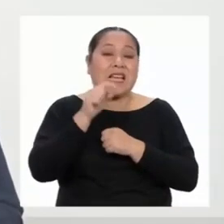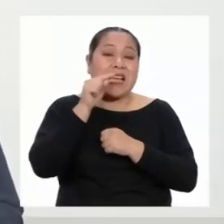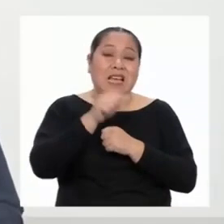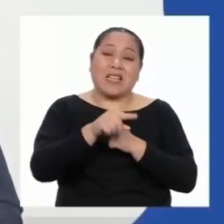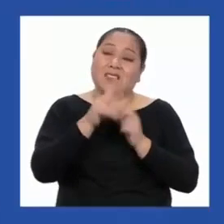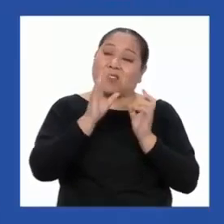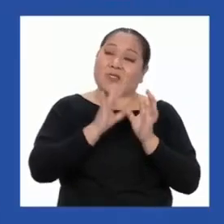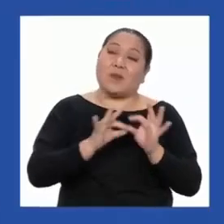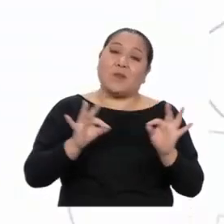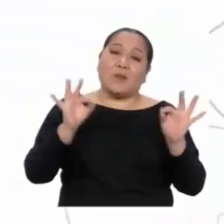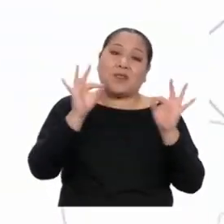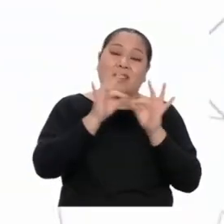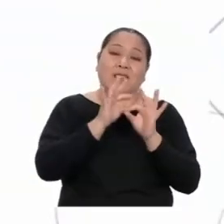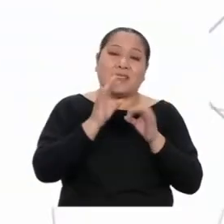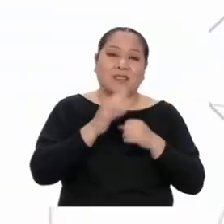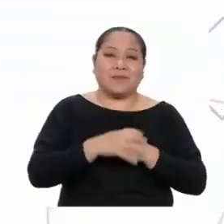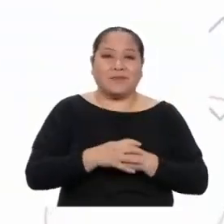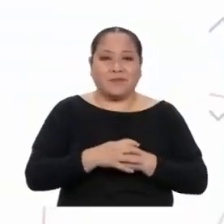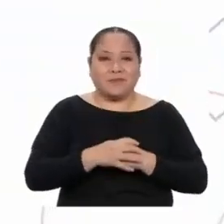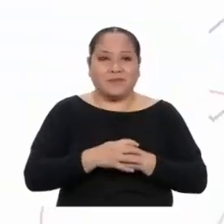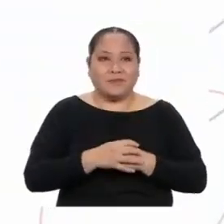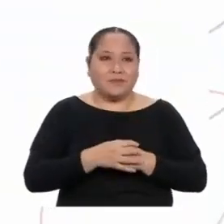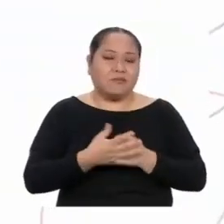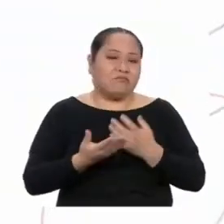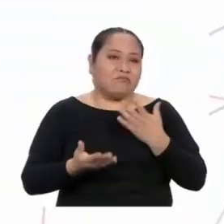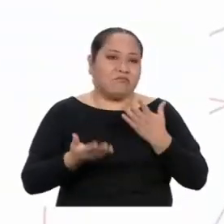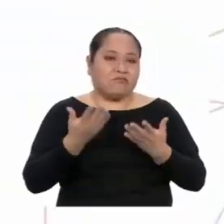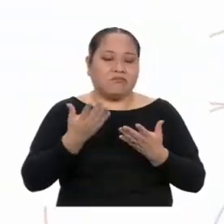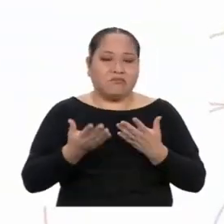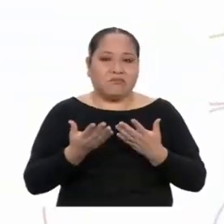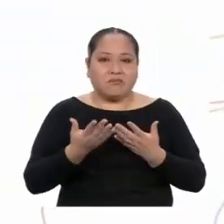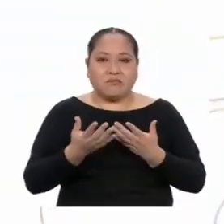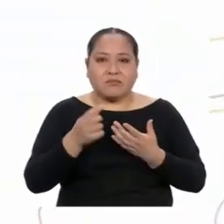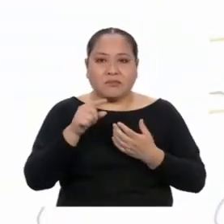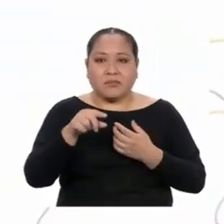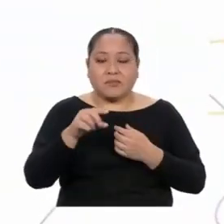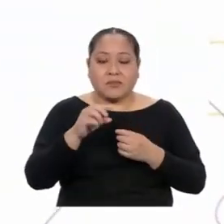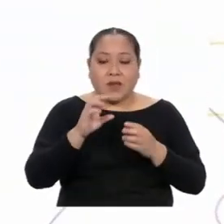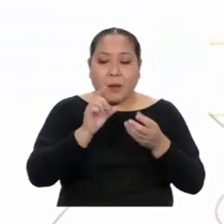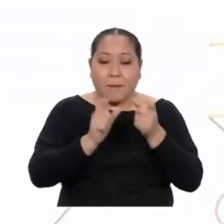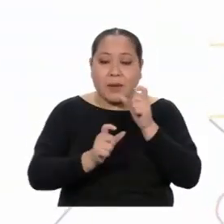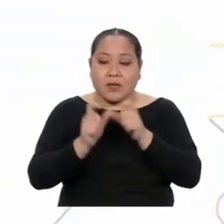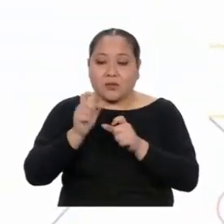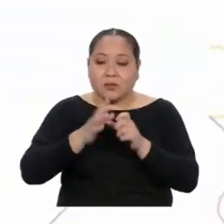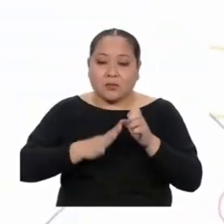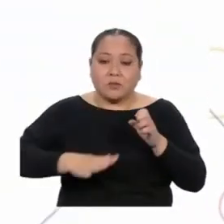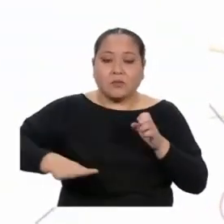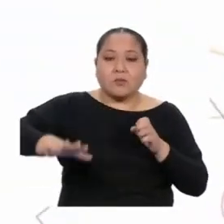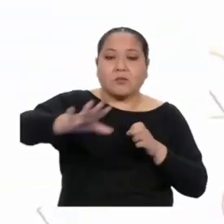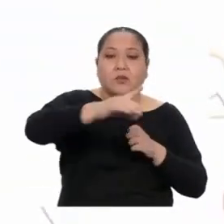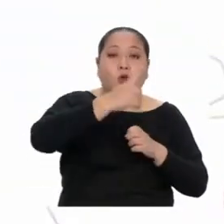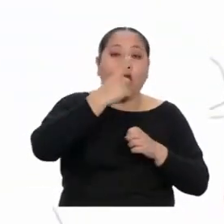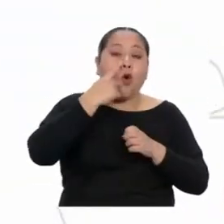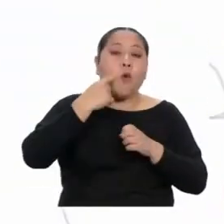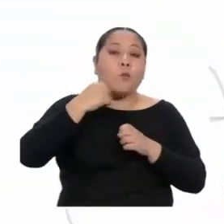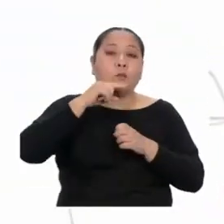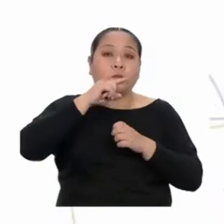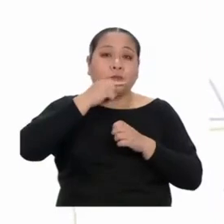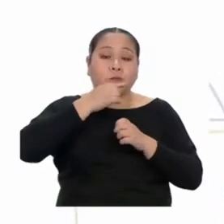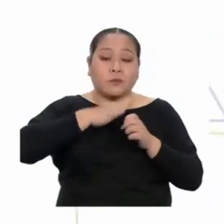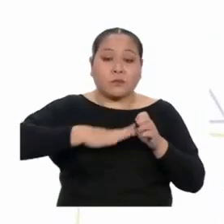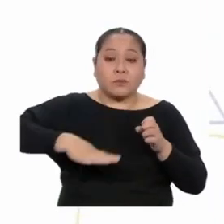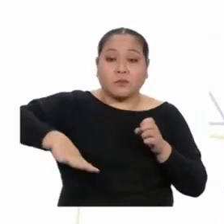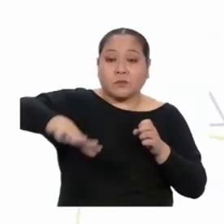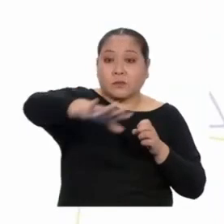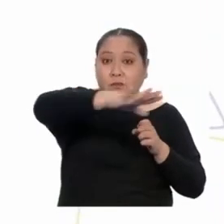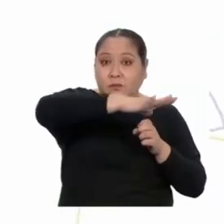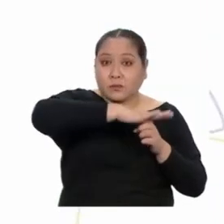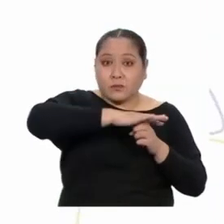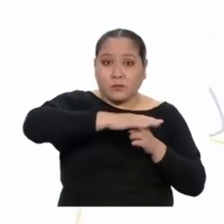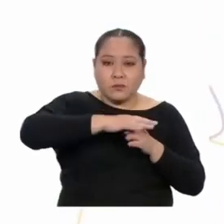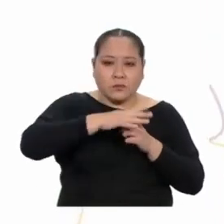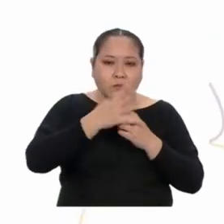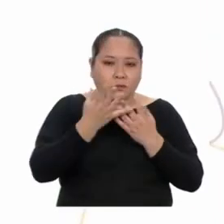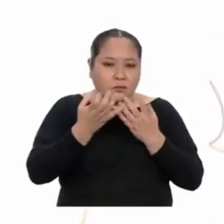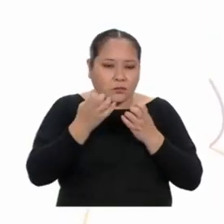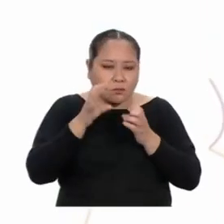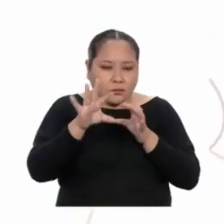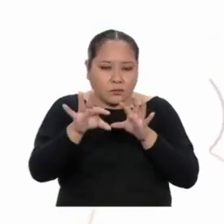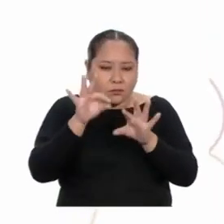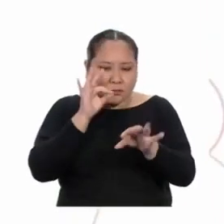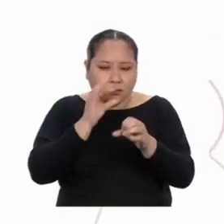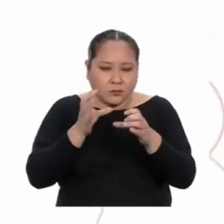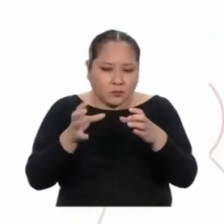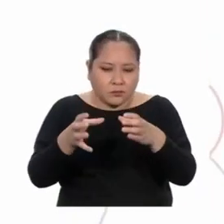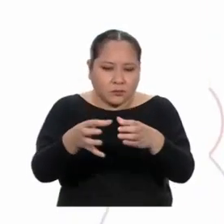es importante. Digamos que nuestra población son todas las peruanas y peruanos y queremos sacar una